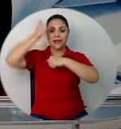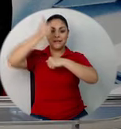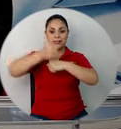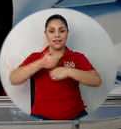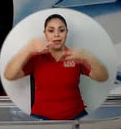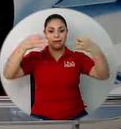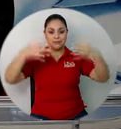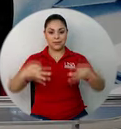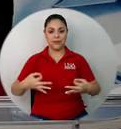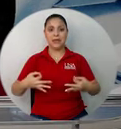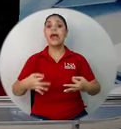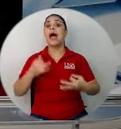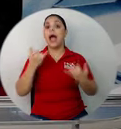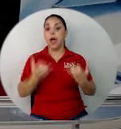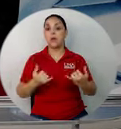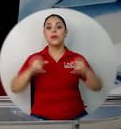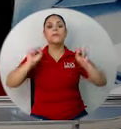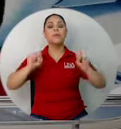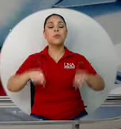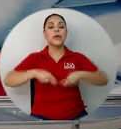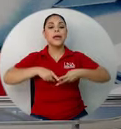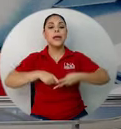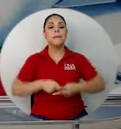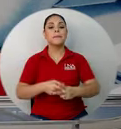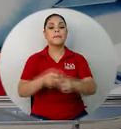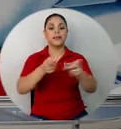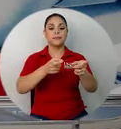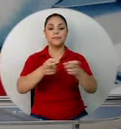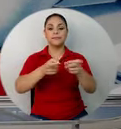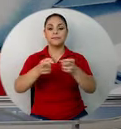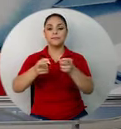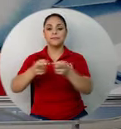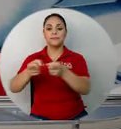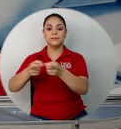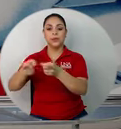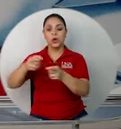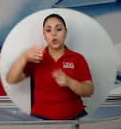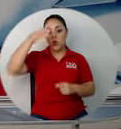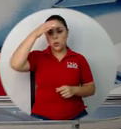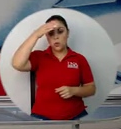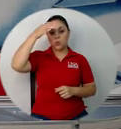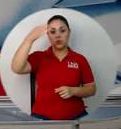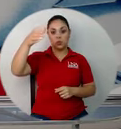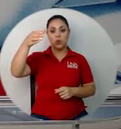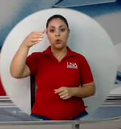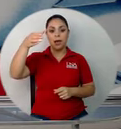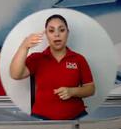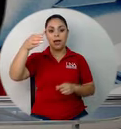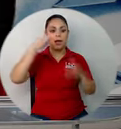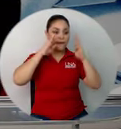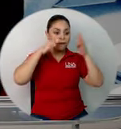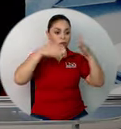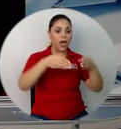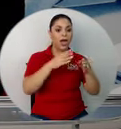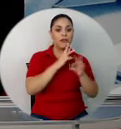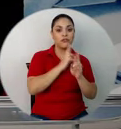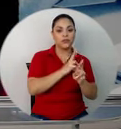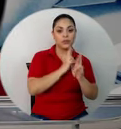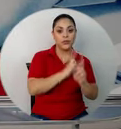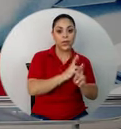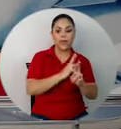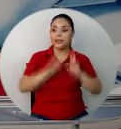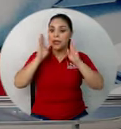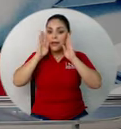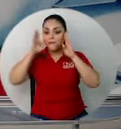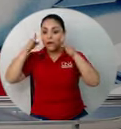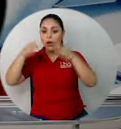pueda, vamos a ver, iniciar a gestionar una cultura enfocada en los resultados, una cultura